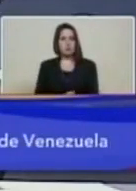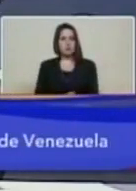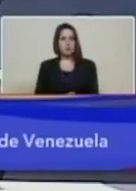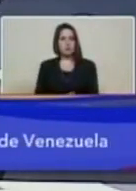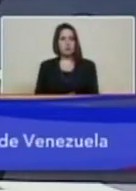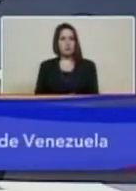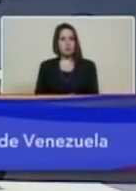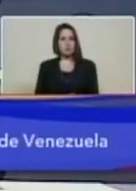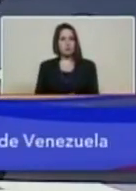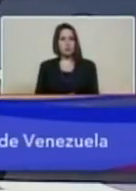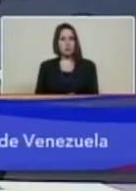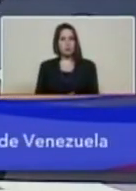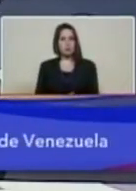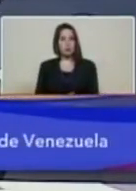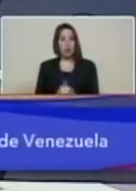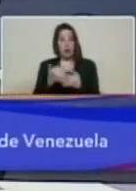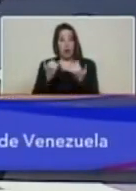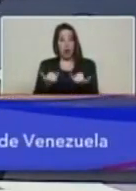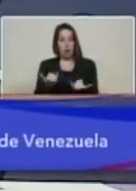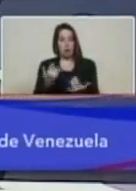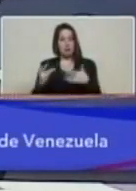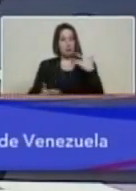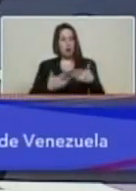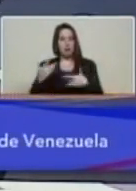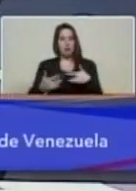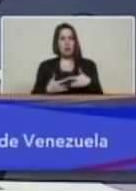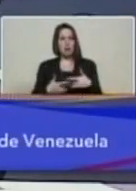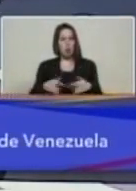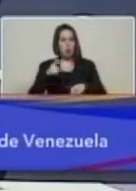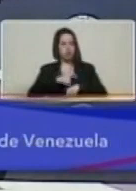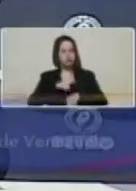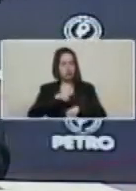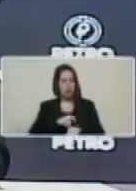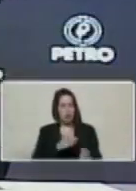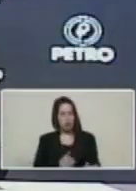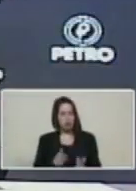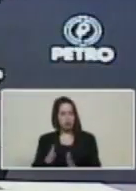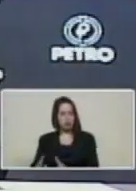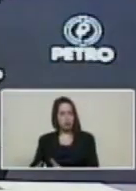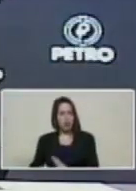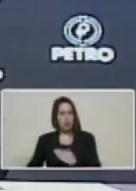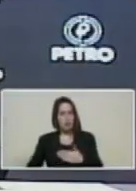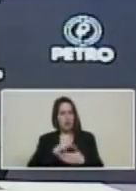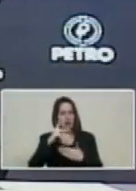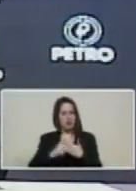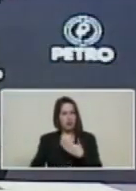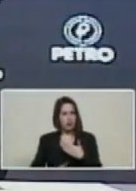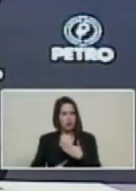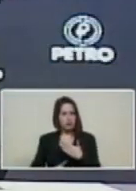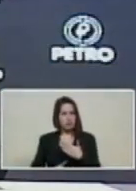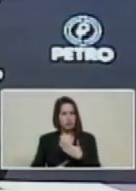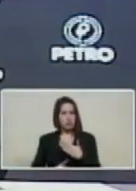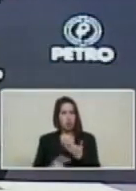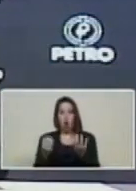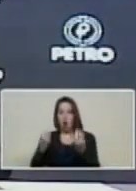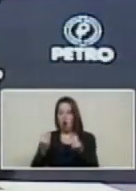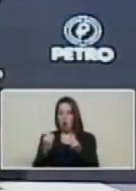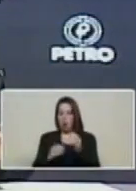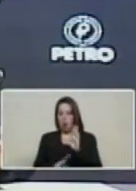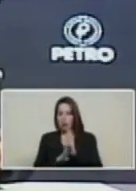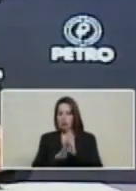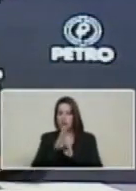activando una etapa planificada del desarrollo y el